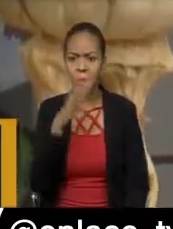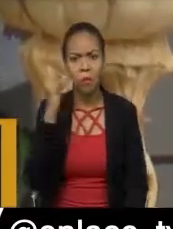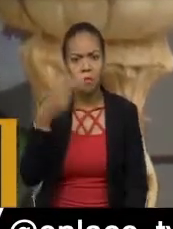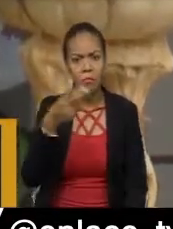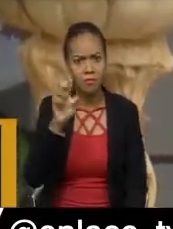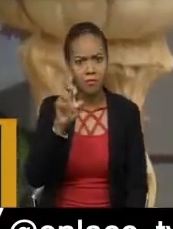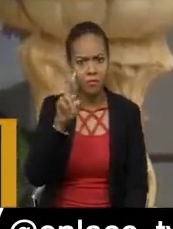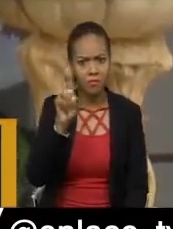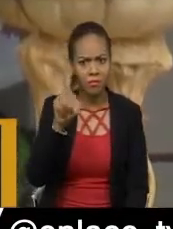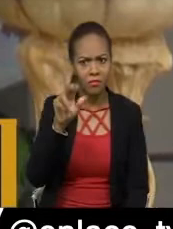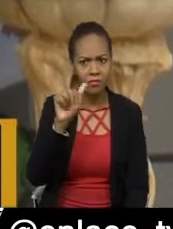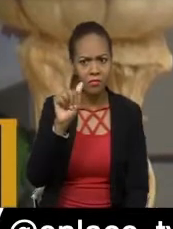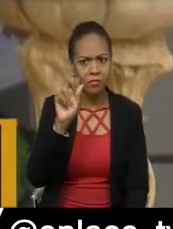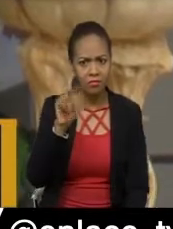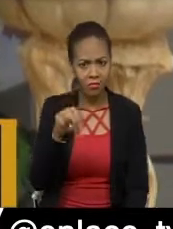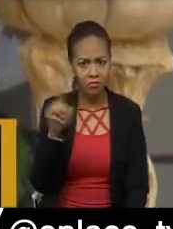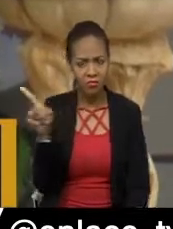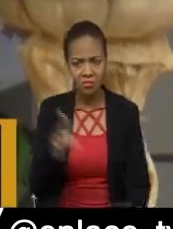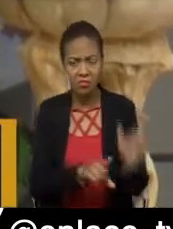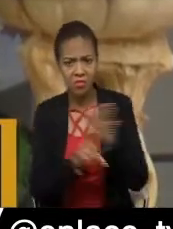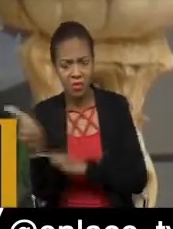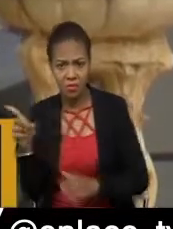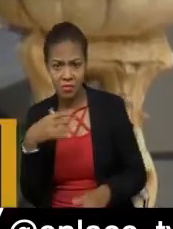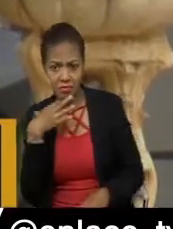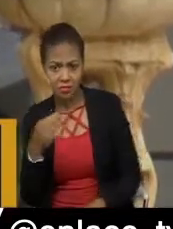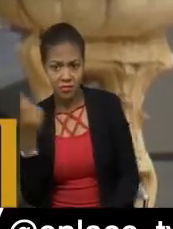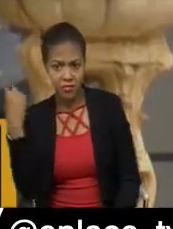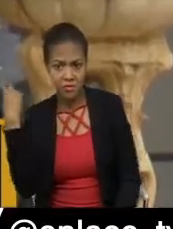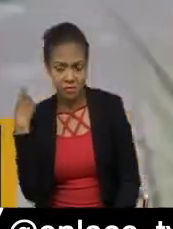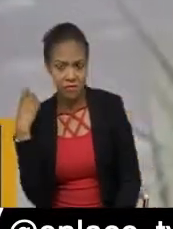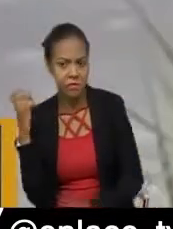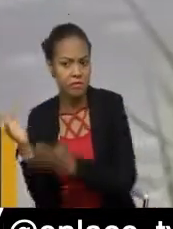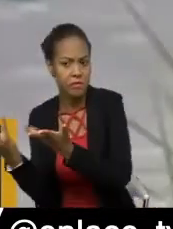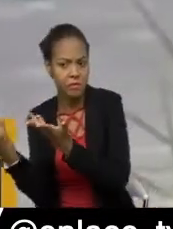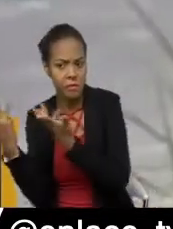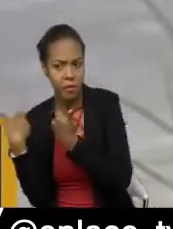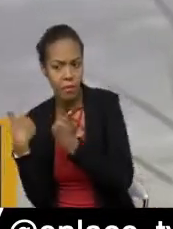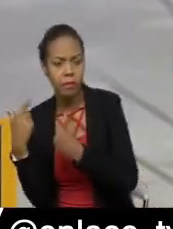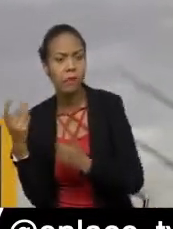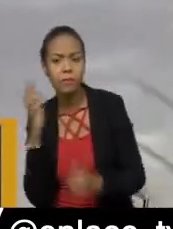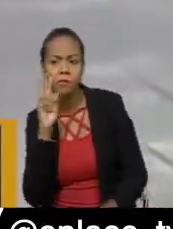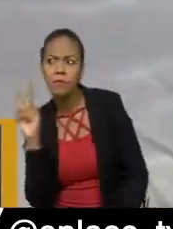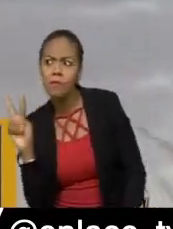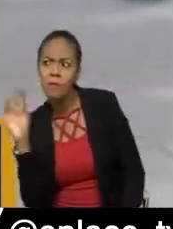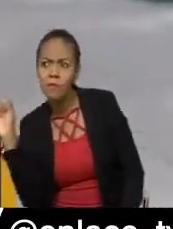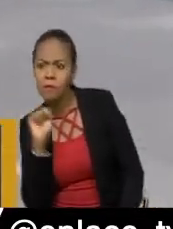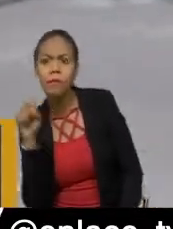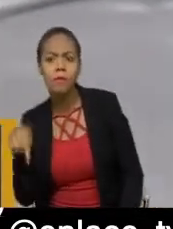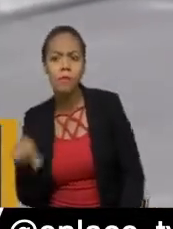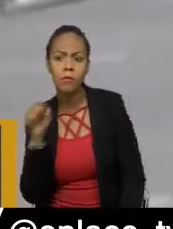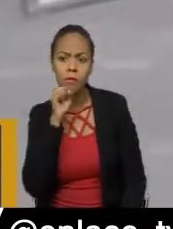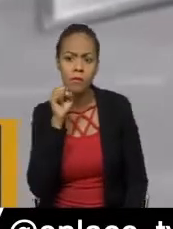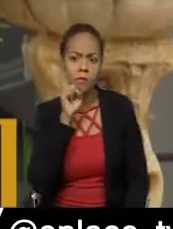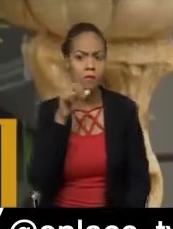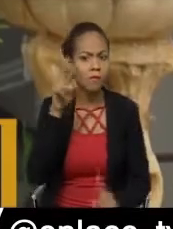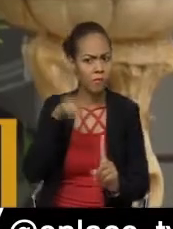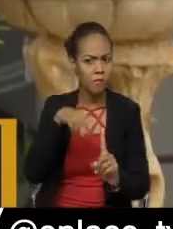huyendo, inclusive ayer nos comentaron que lo vieron acá en Barranca Bermeja hace